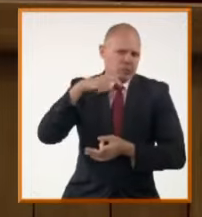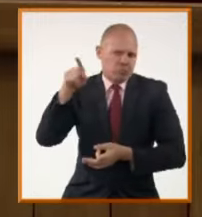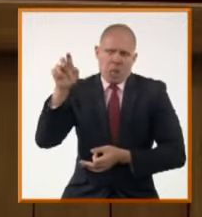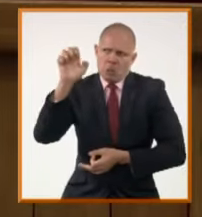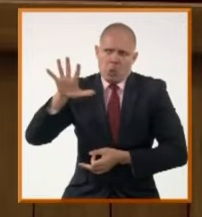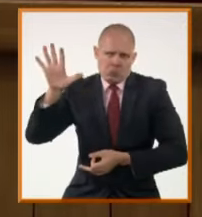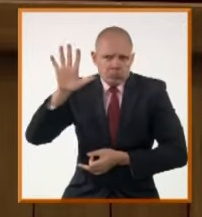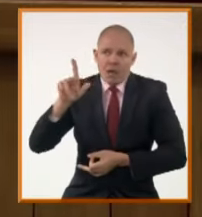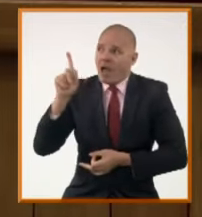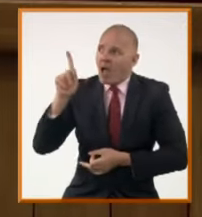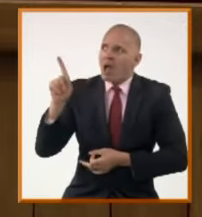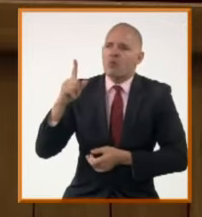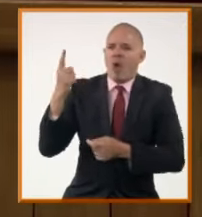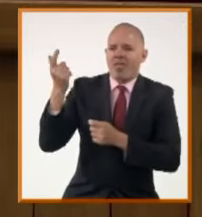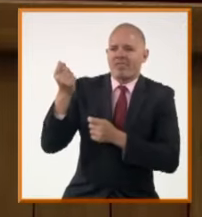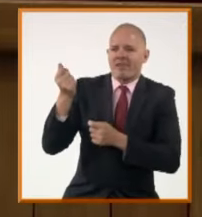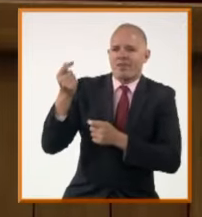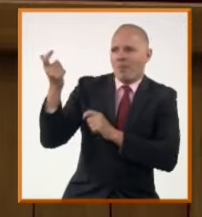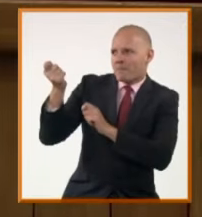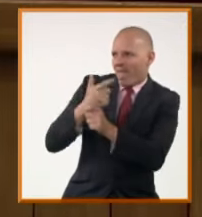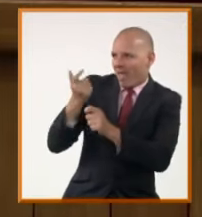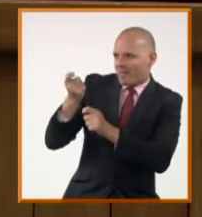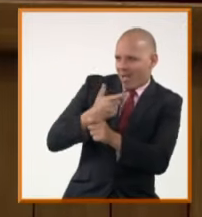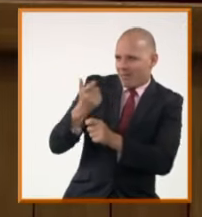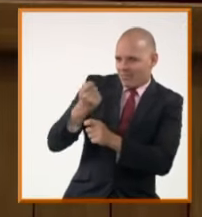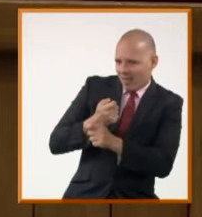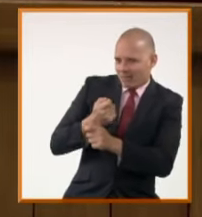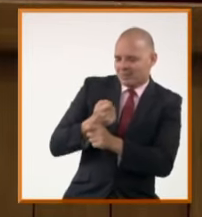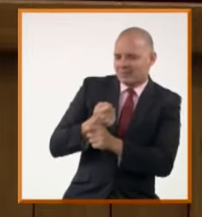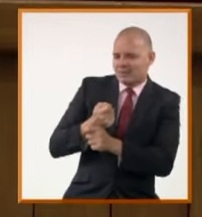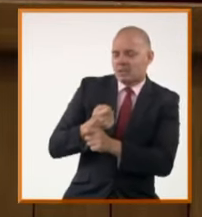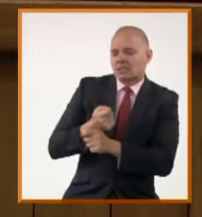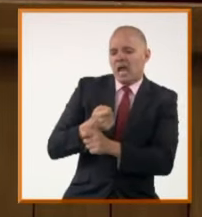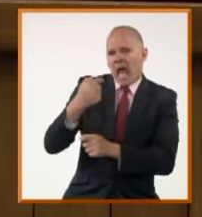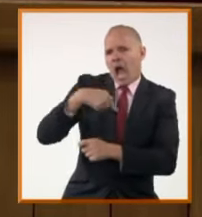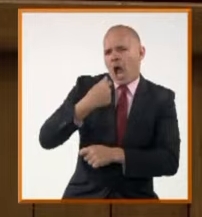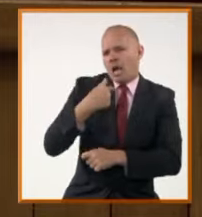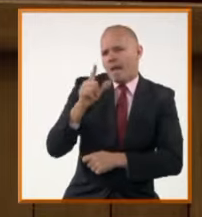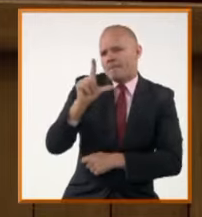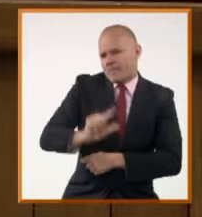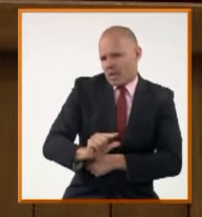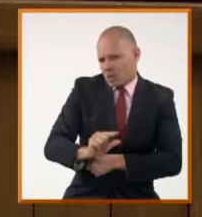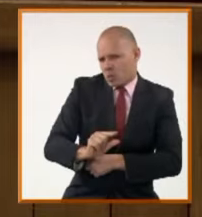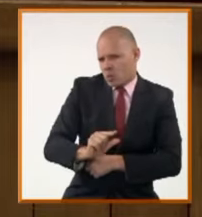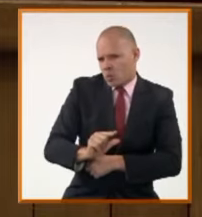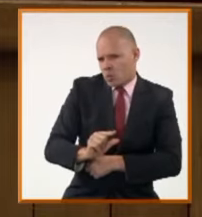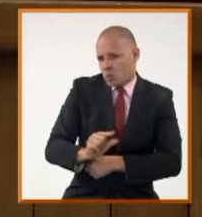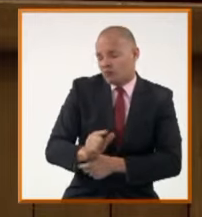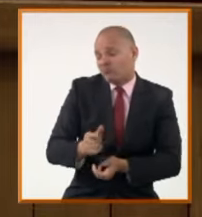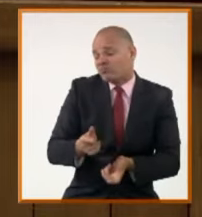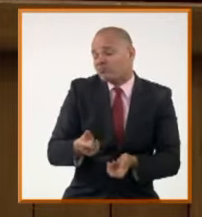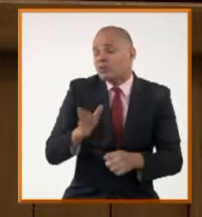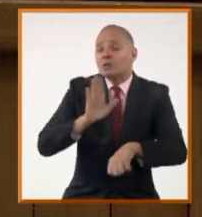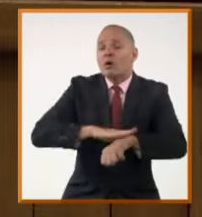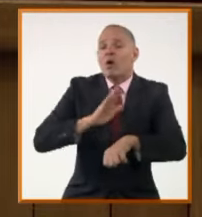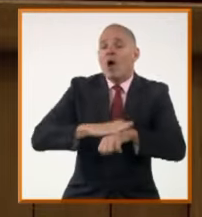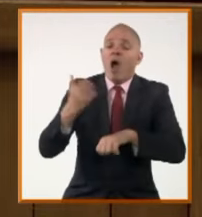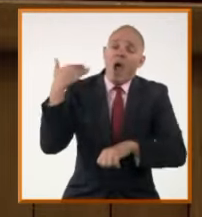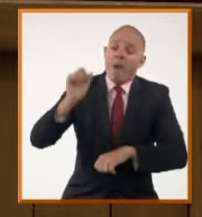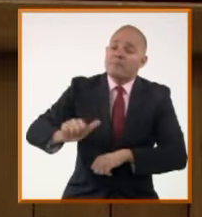del beneficio y bienestar de la familia. Pero, a partir de las medidas implementadas por el presidente Trump, todas esas